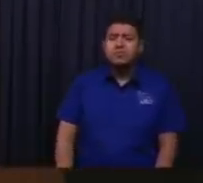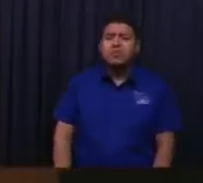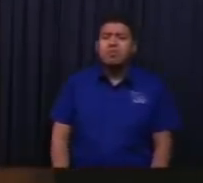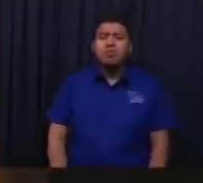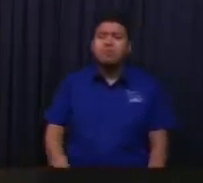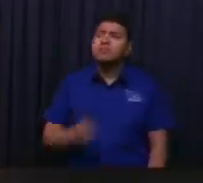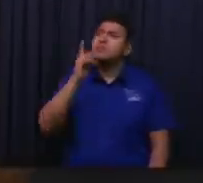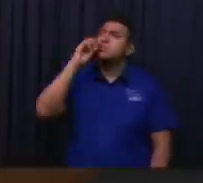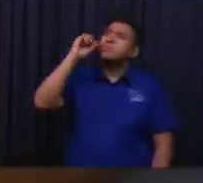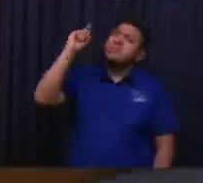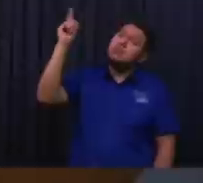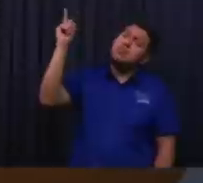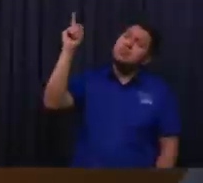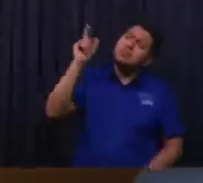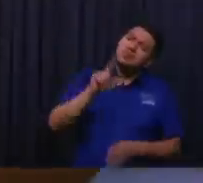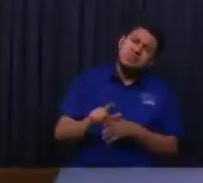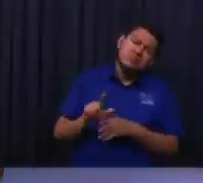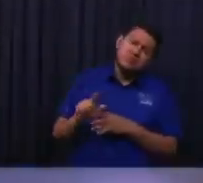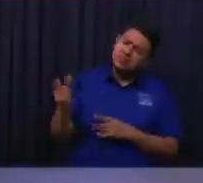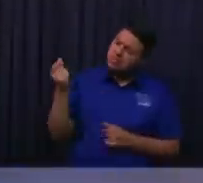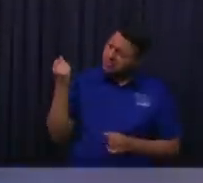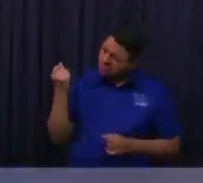Señor, aquello que nos falta